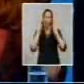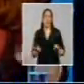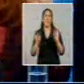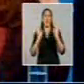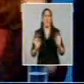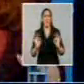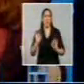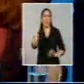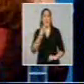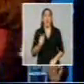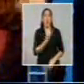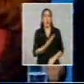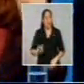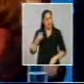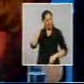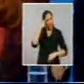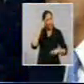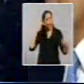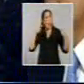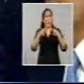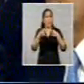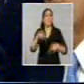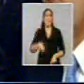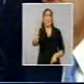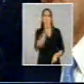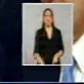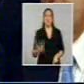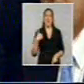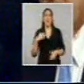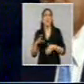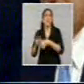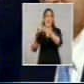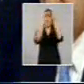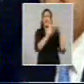y este gobierno tiene del país.